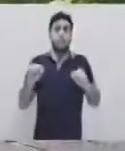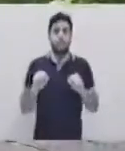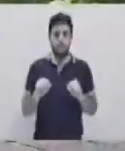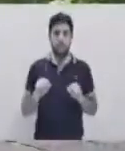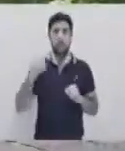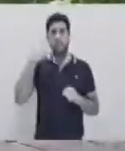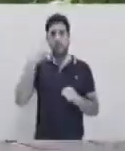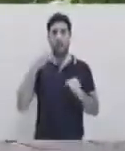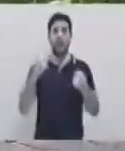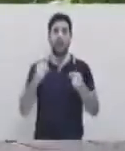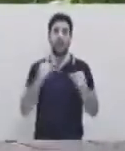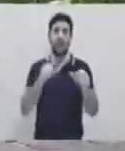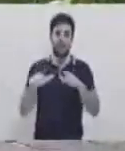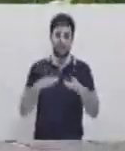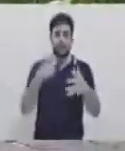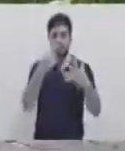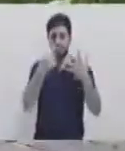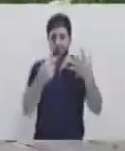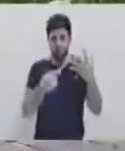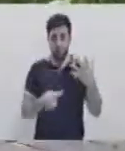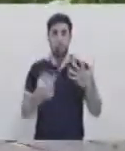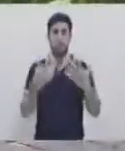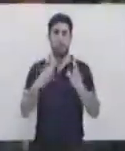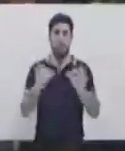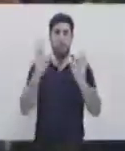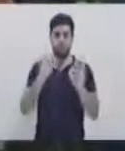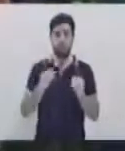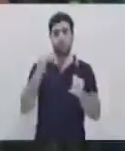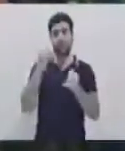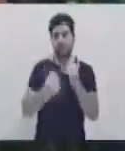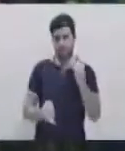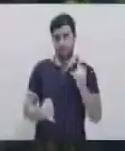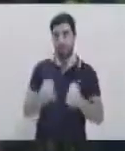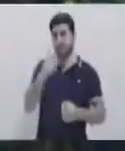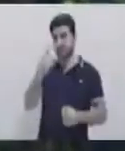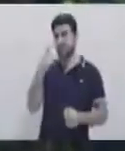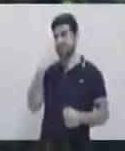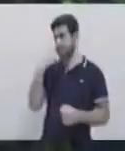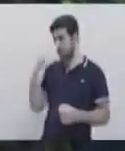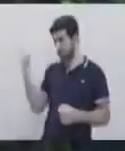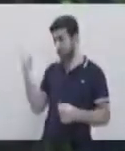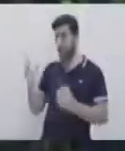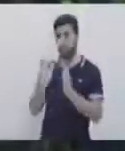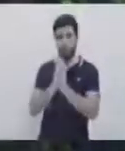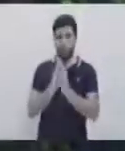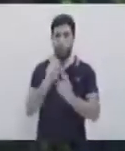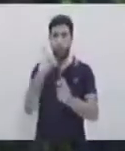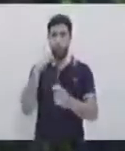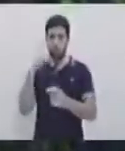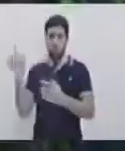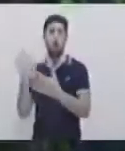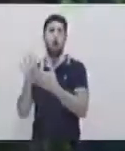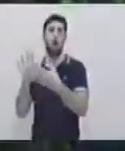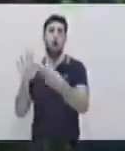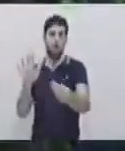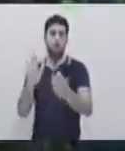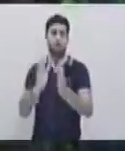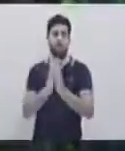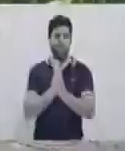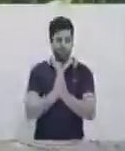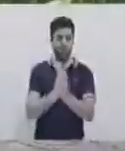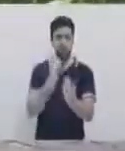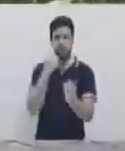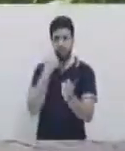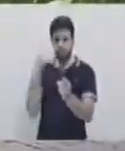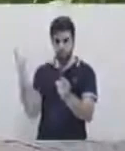estiramiento, porque hicimos actividades dinámicas. Entonces voy a desplazar hacia los cuatro puntos,